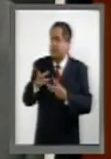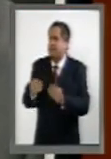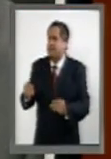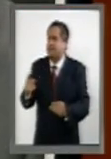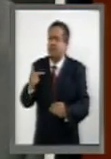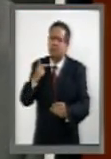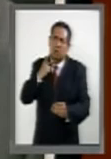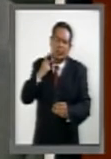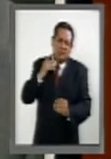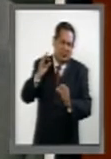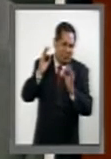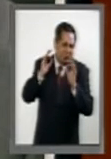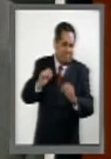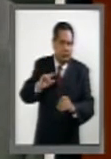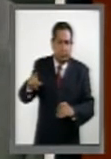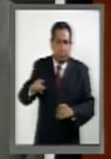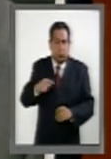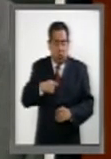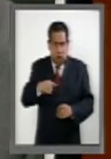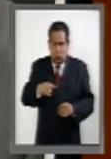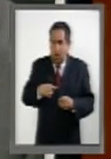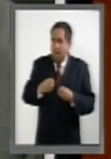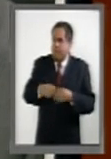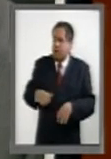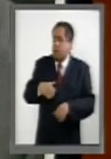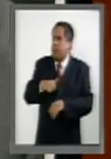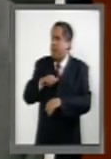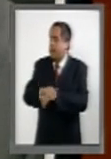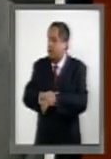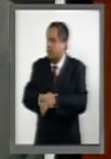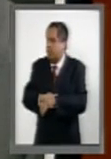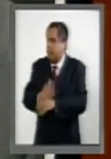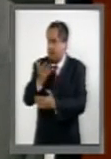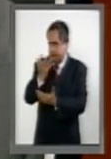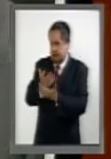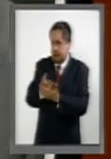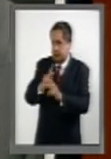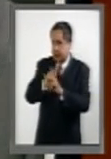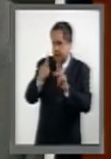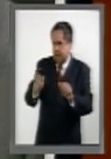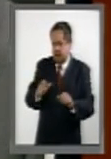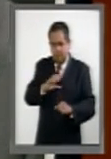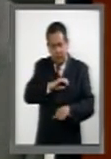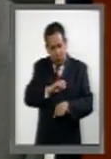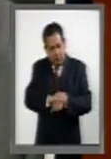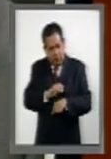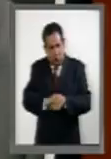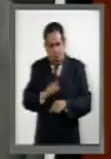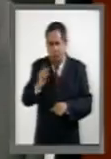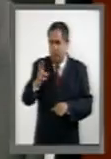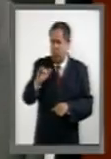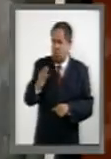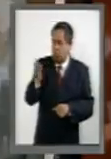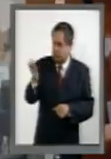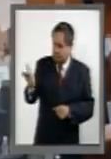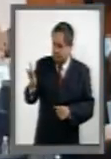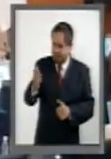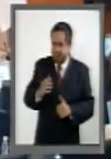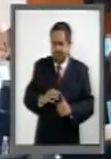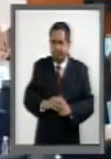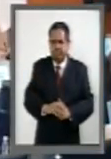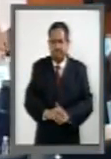y empresario. Yo pierdo a un amigo. Descanse en paz nuestro querido Braulio Manuel Fernández Aguirre.